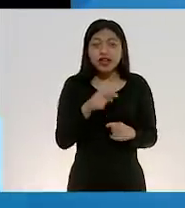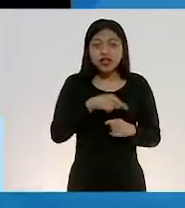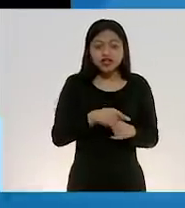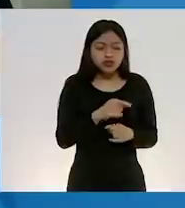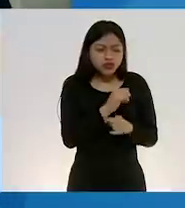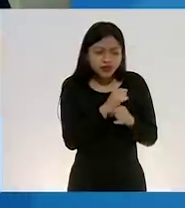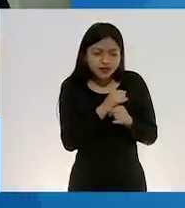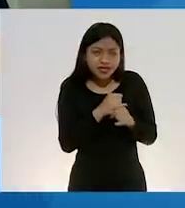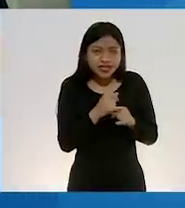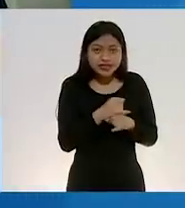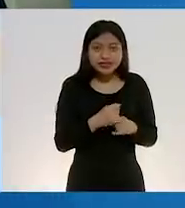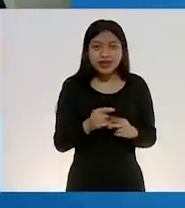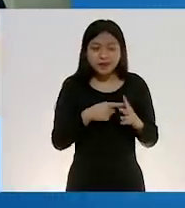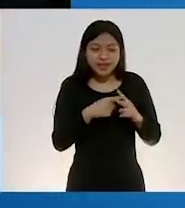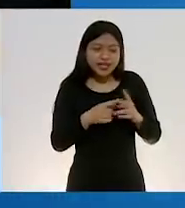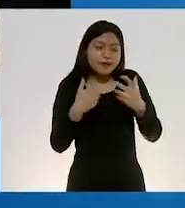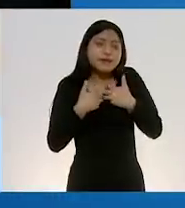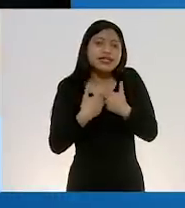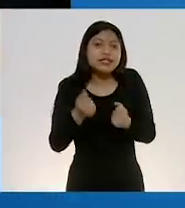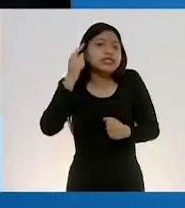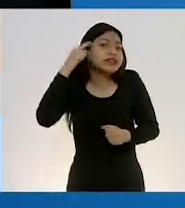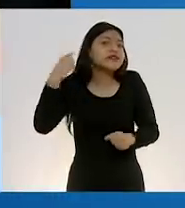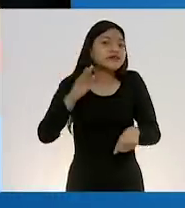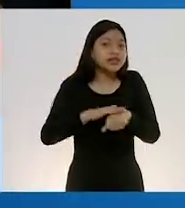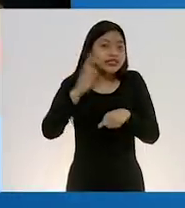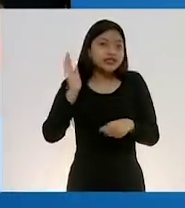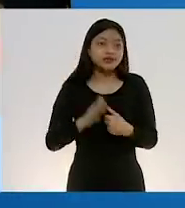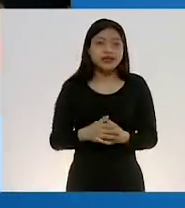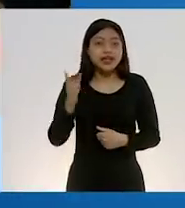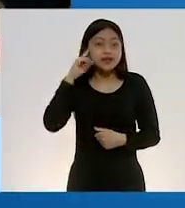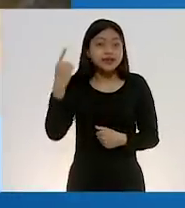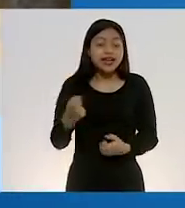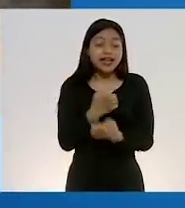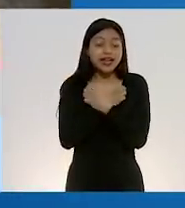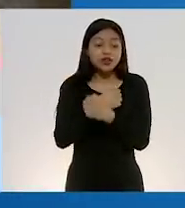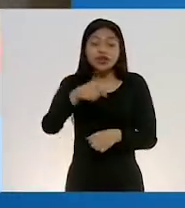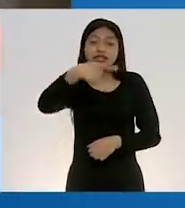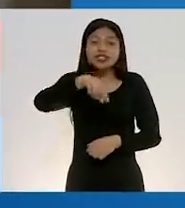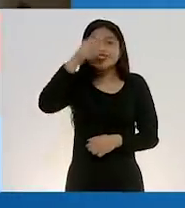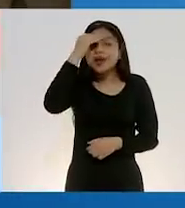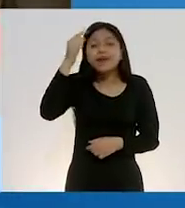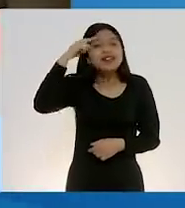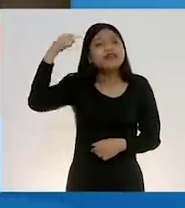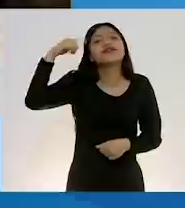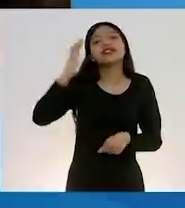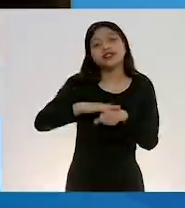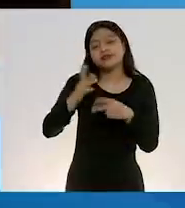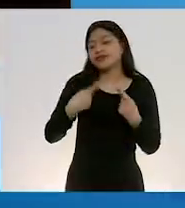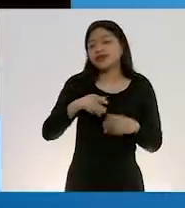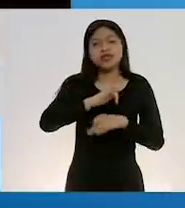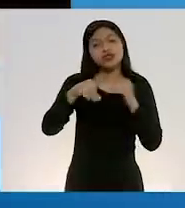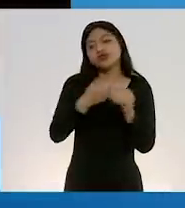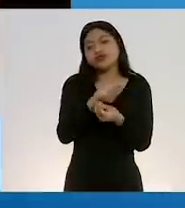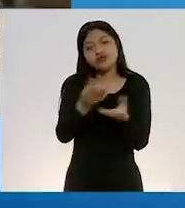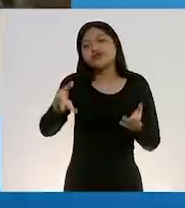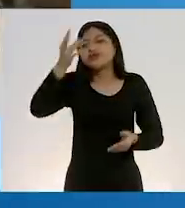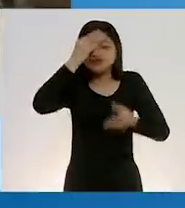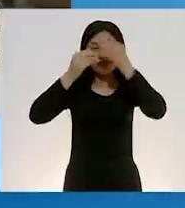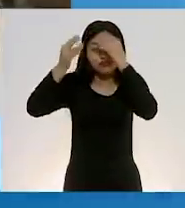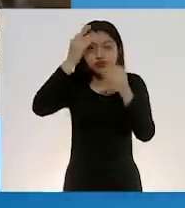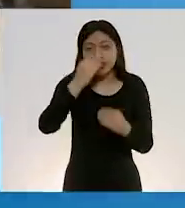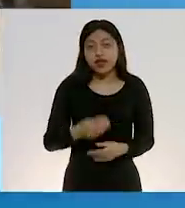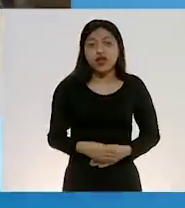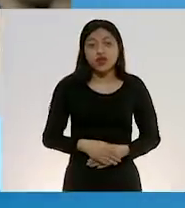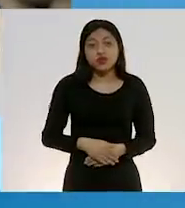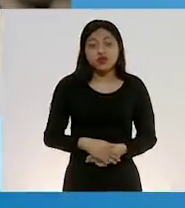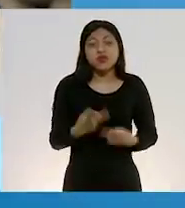conceptos abstractos de matemáticas y física para así hacer la educación más interactiva y accesible para todos. El mundo